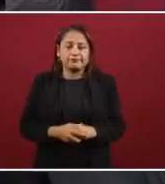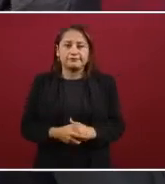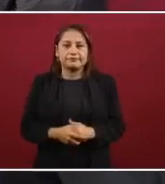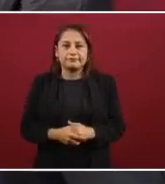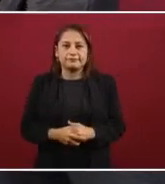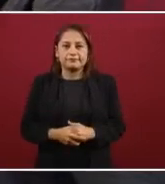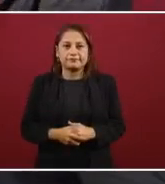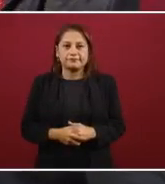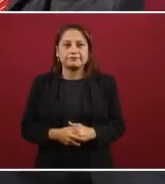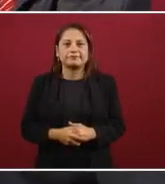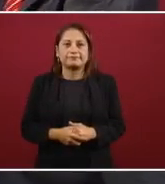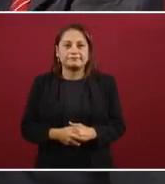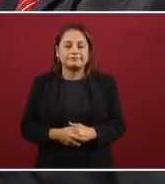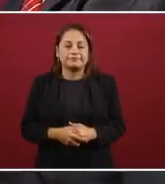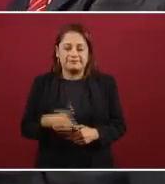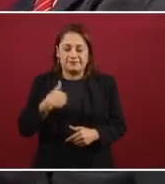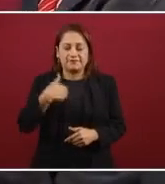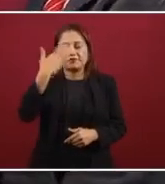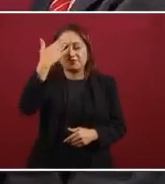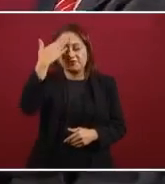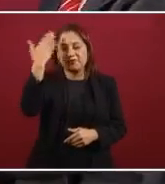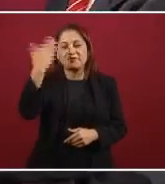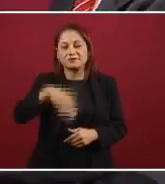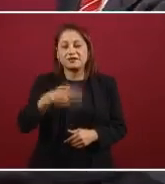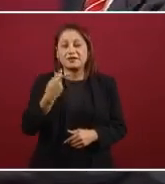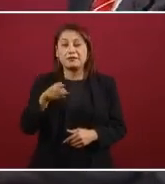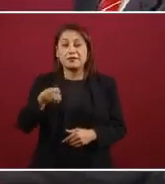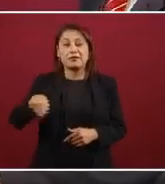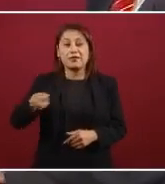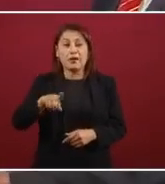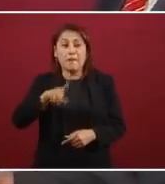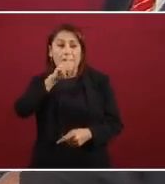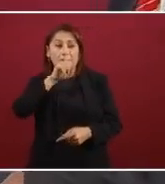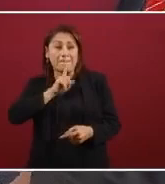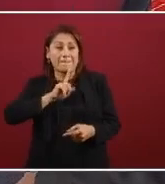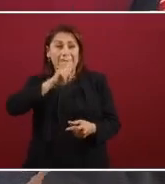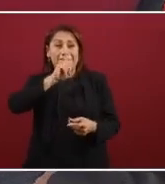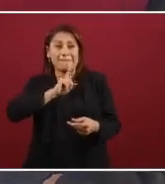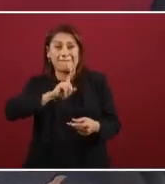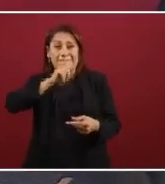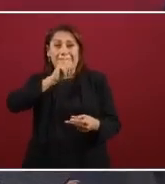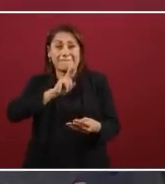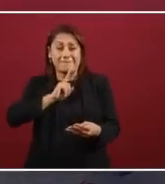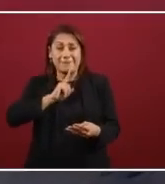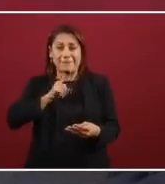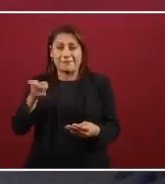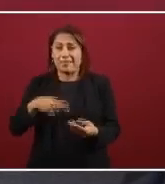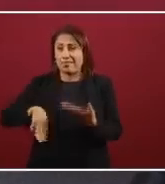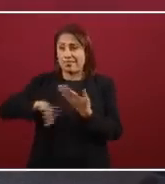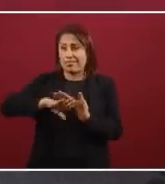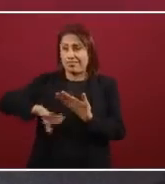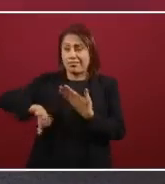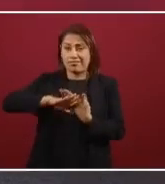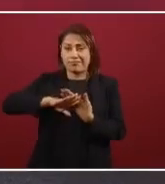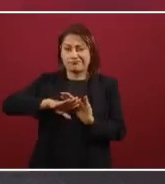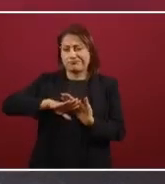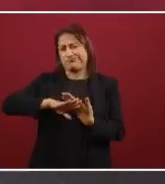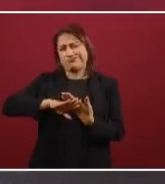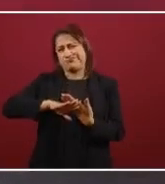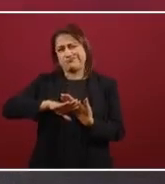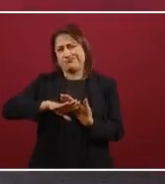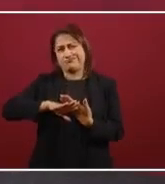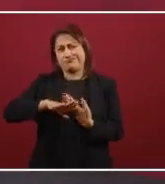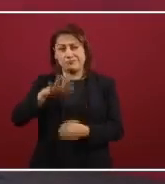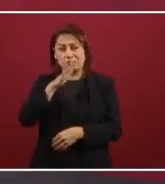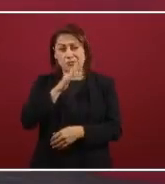pero no se puede estar inventando, estar en contra de nosotros, no